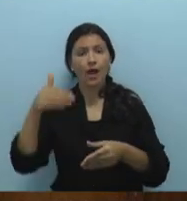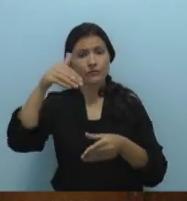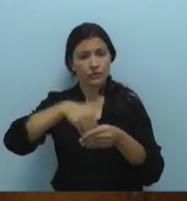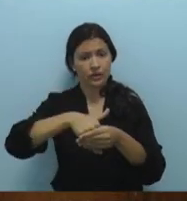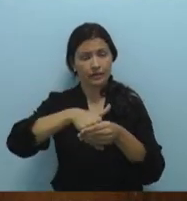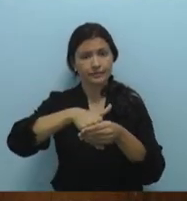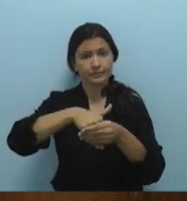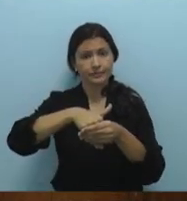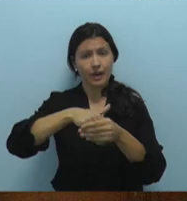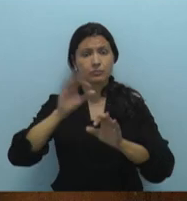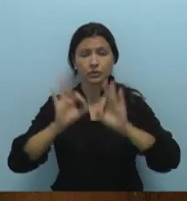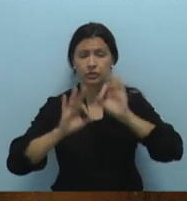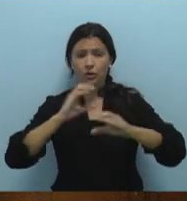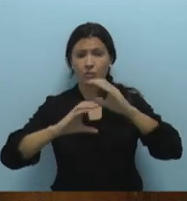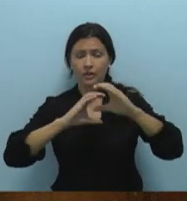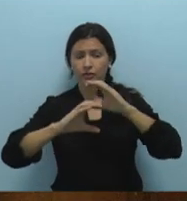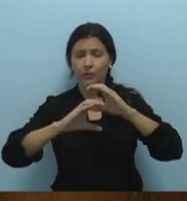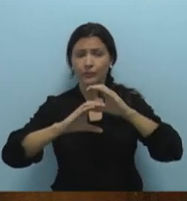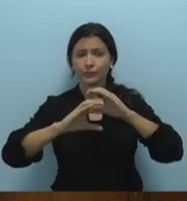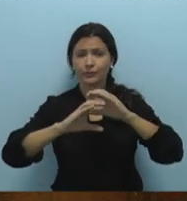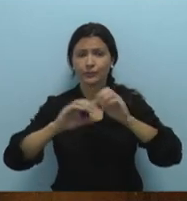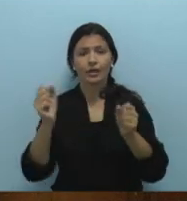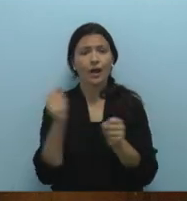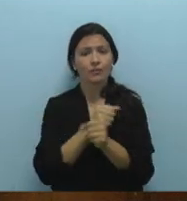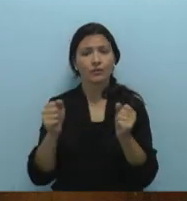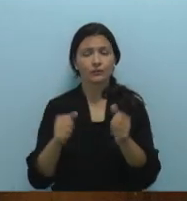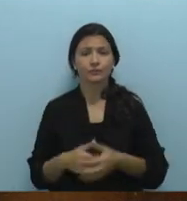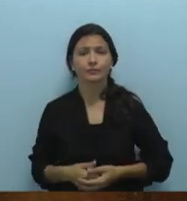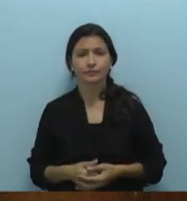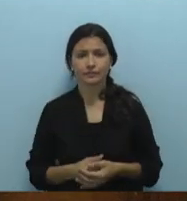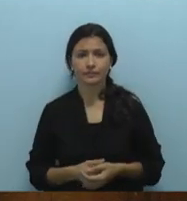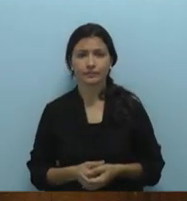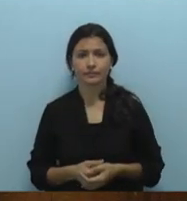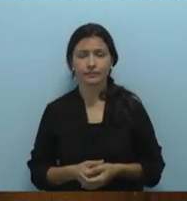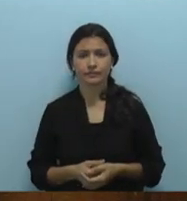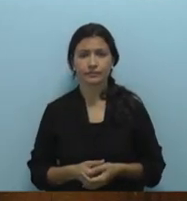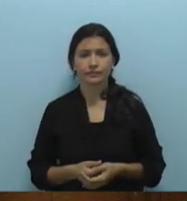a votación el proyecto de comunicación. Aprobado.